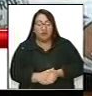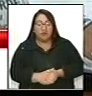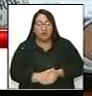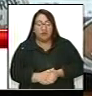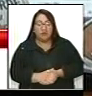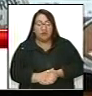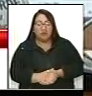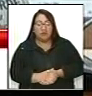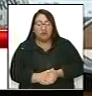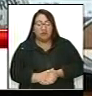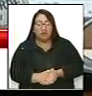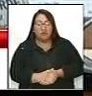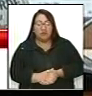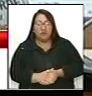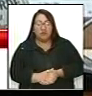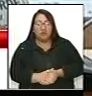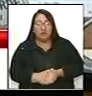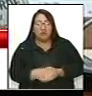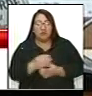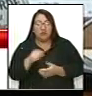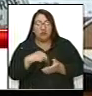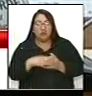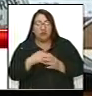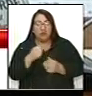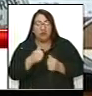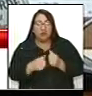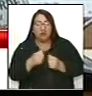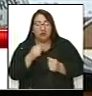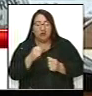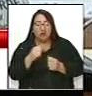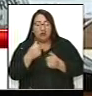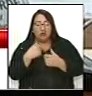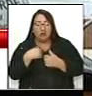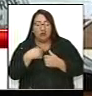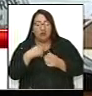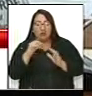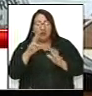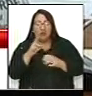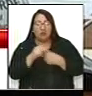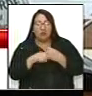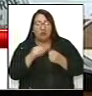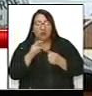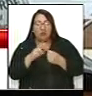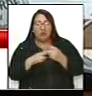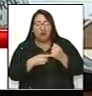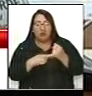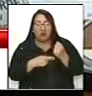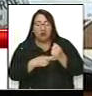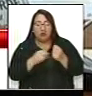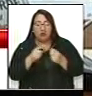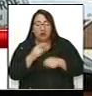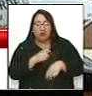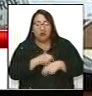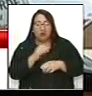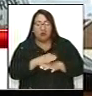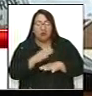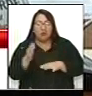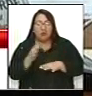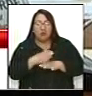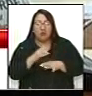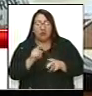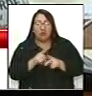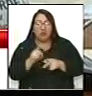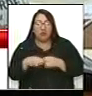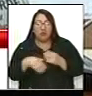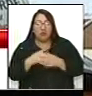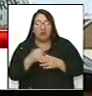tengo 18 años de dirigente, y la cual tengo 8 años como regidora en 2 periodos consecutivos, y también